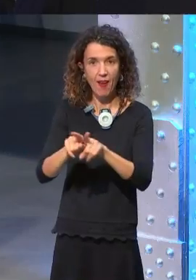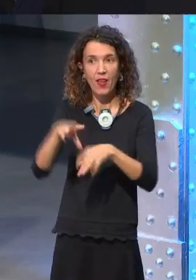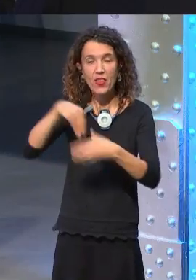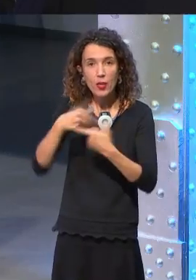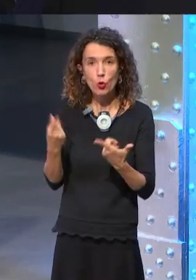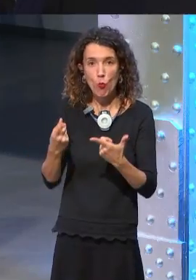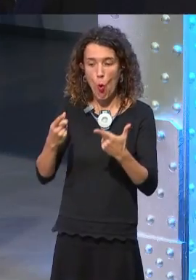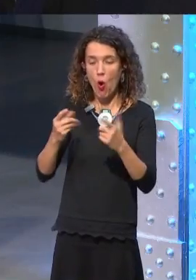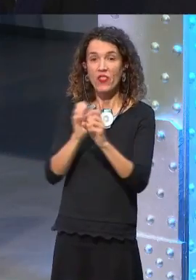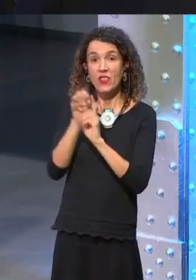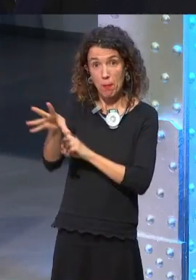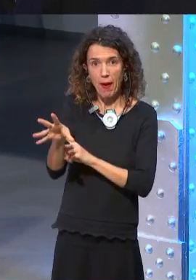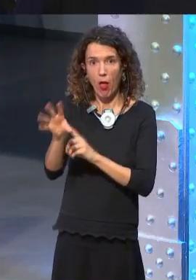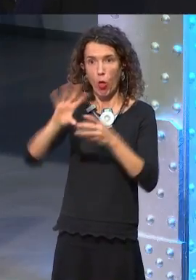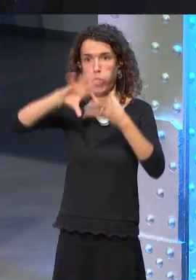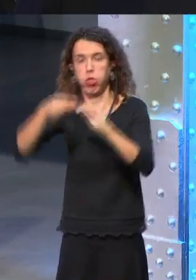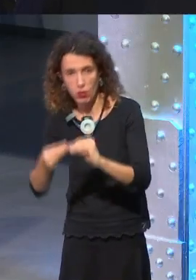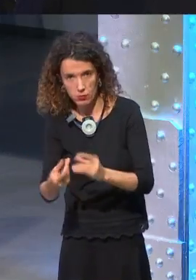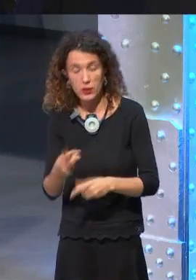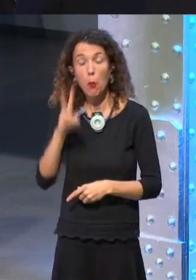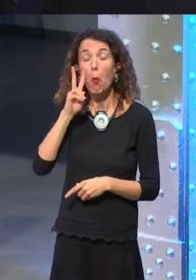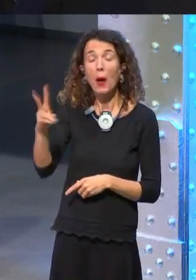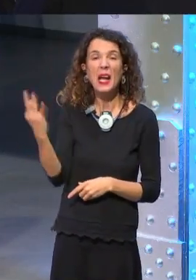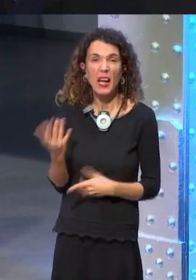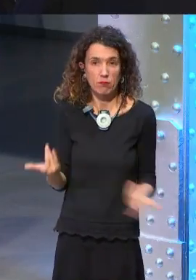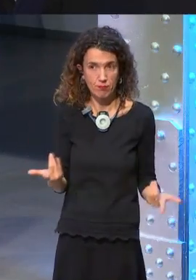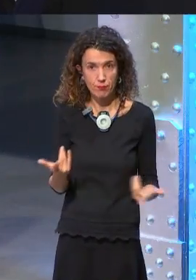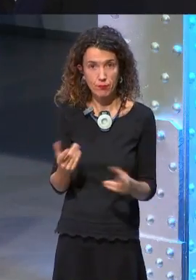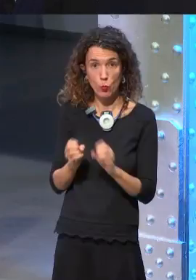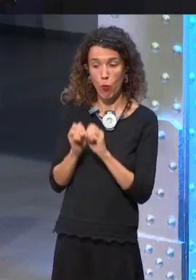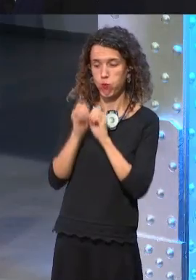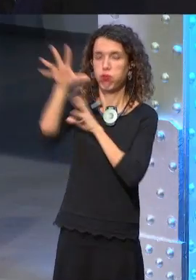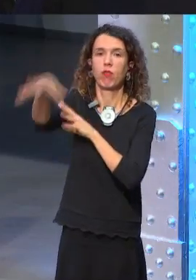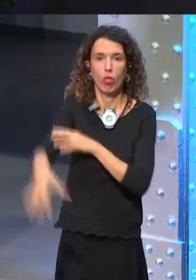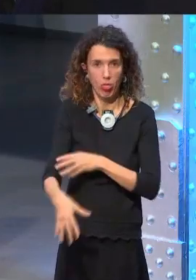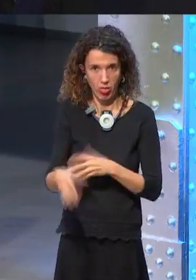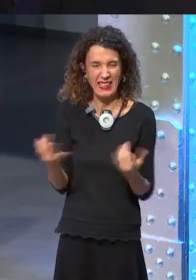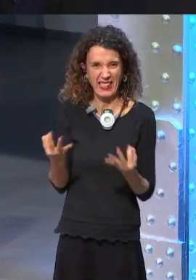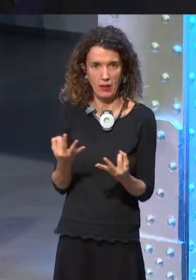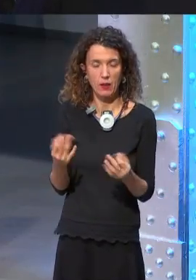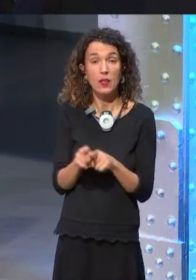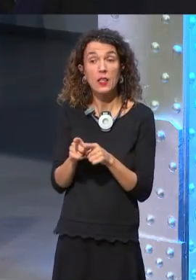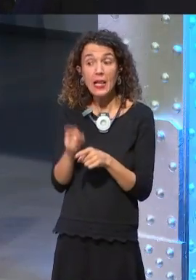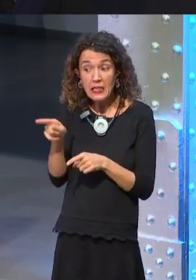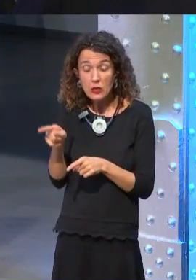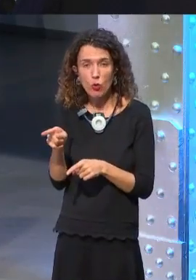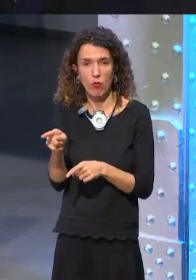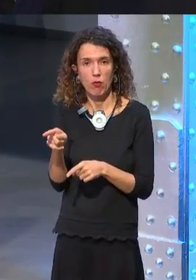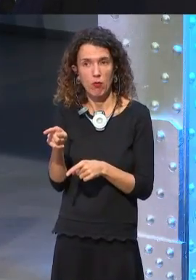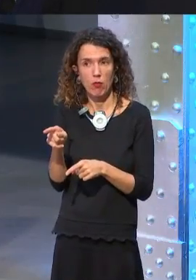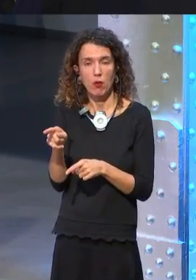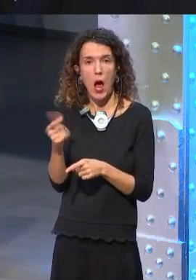al dispararlo. Y luego observas qué pasa cuando disparas la arcilla, por ejemplo. Y esa información